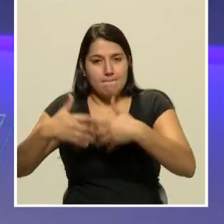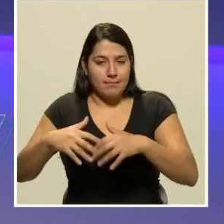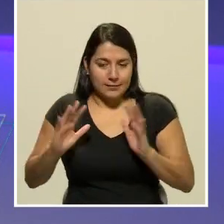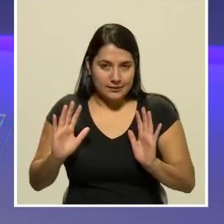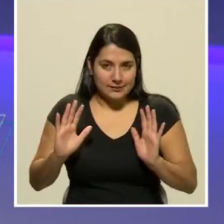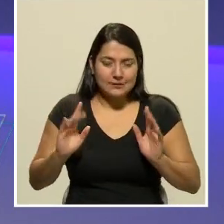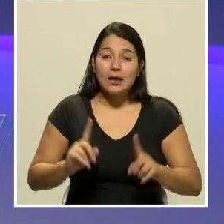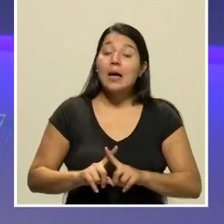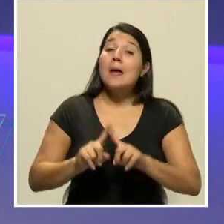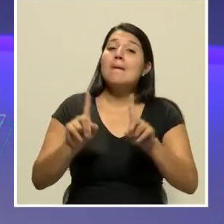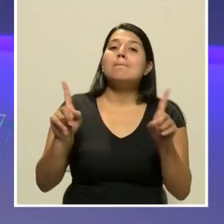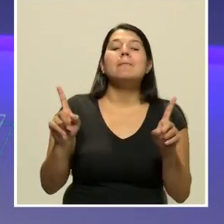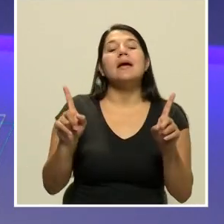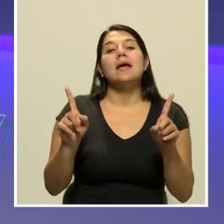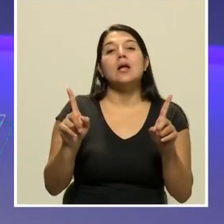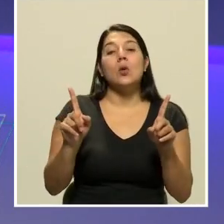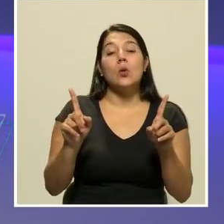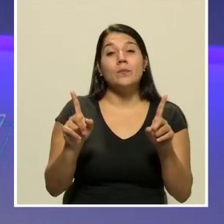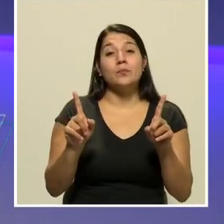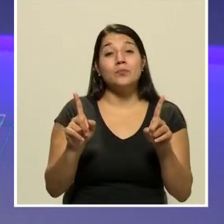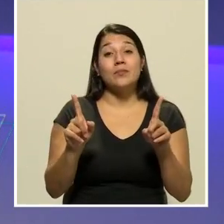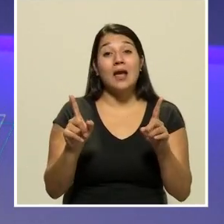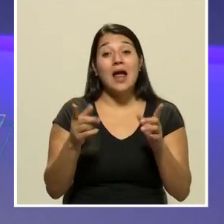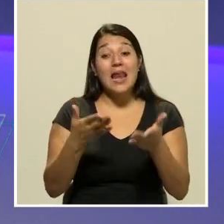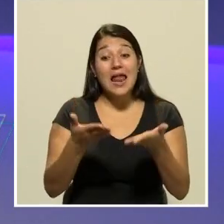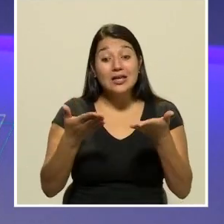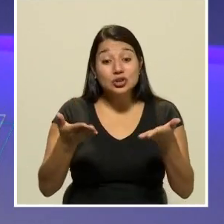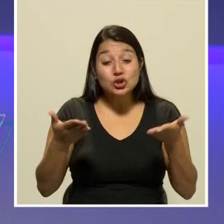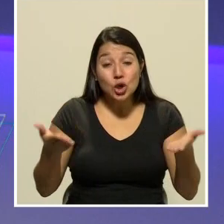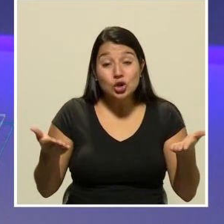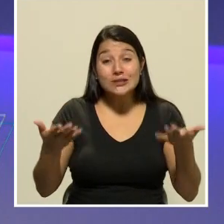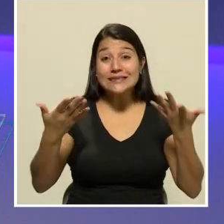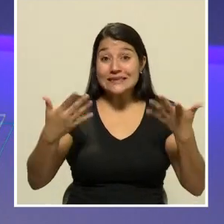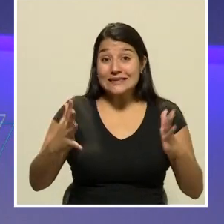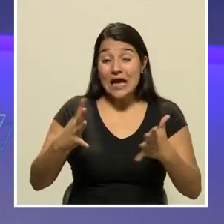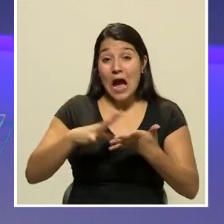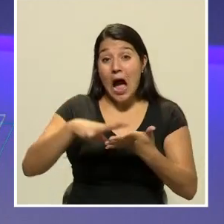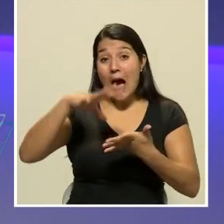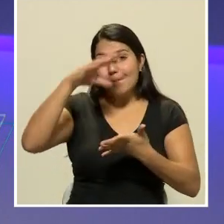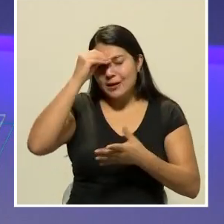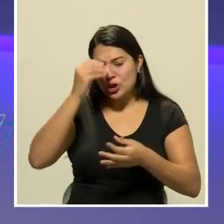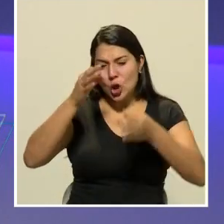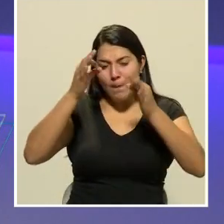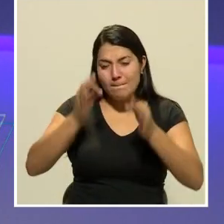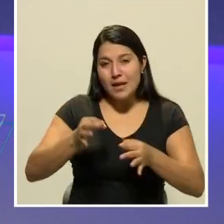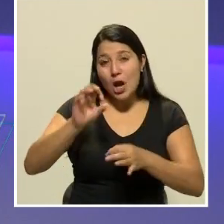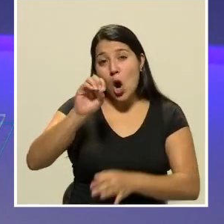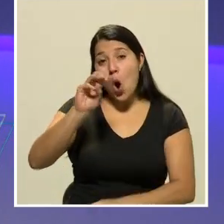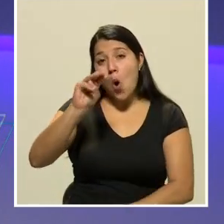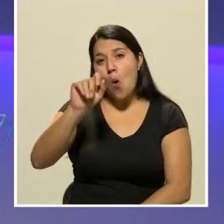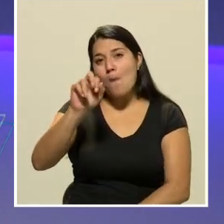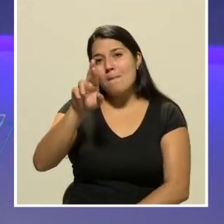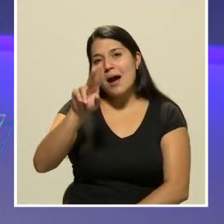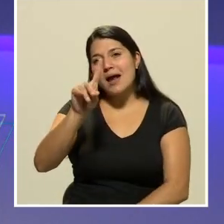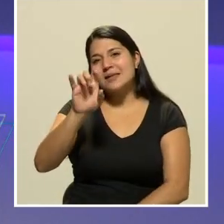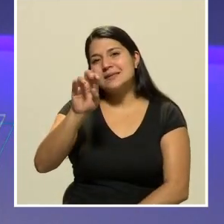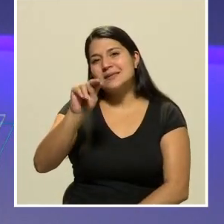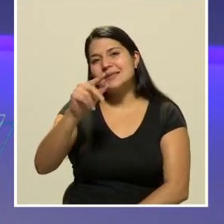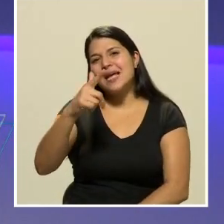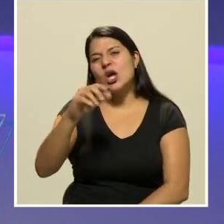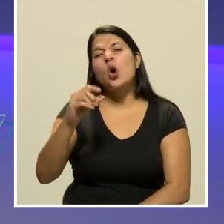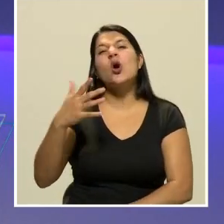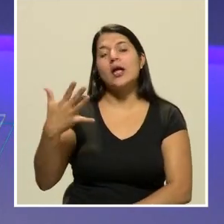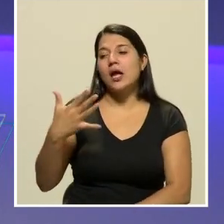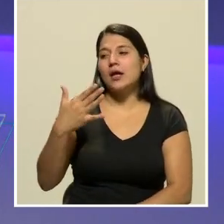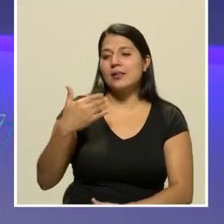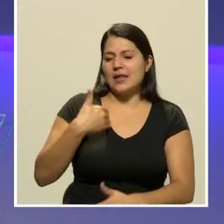Fundación, de las cosas que ha aprendido a hacer muy bien es ser un buen gestor y un buen ejecutor. Y es por eso